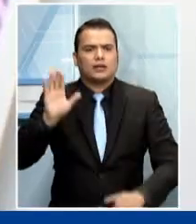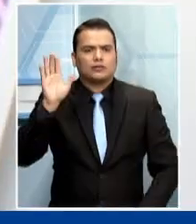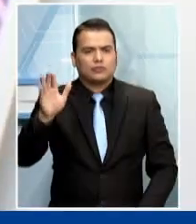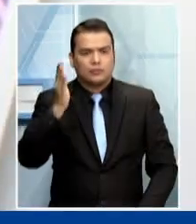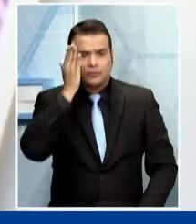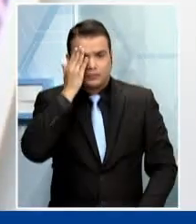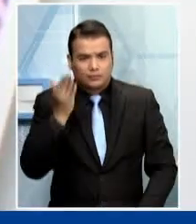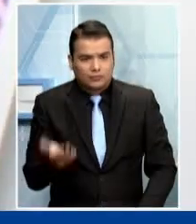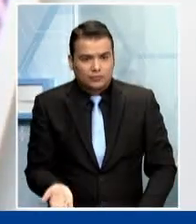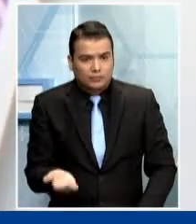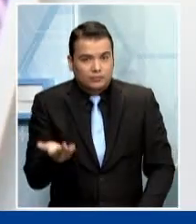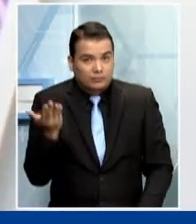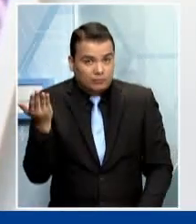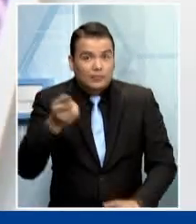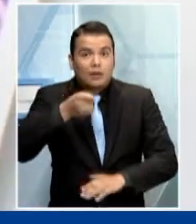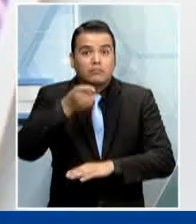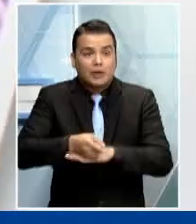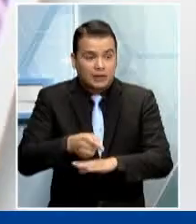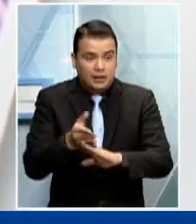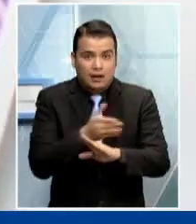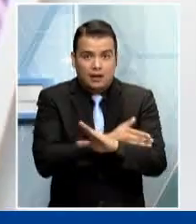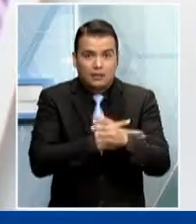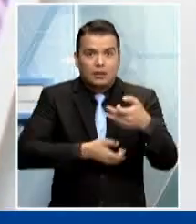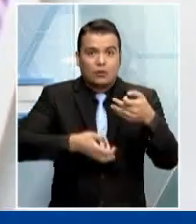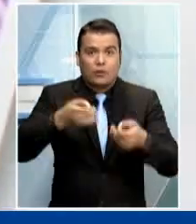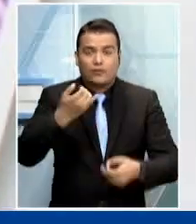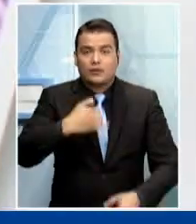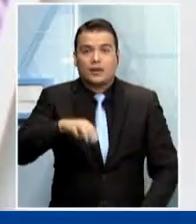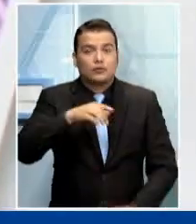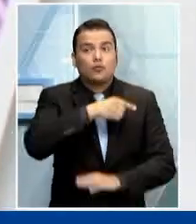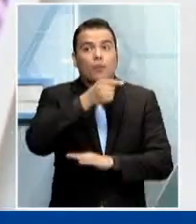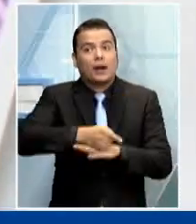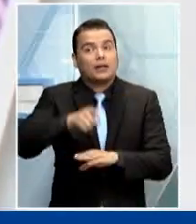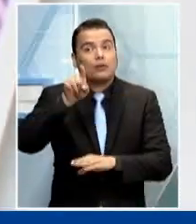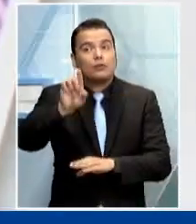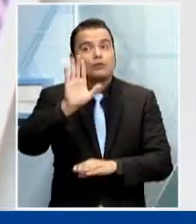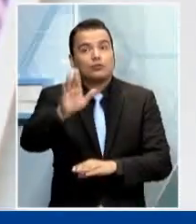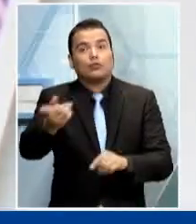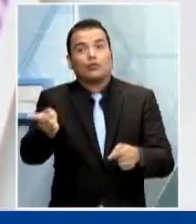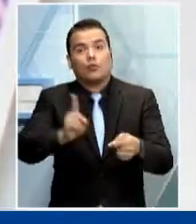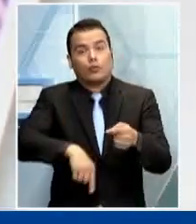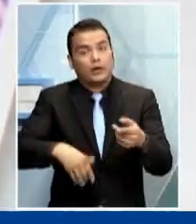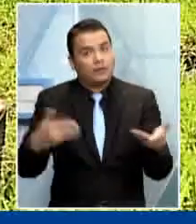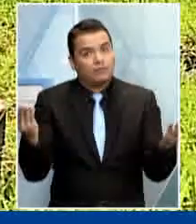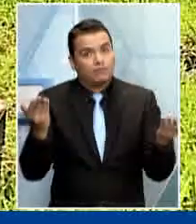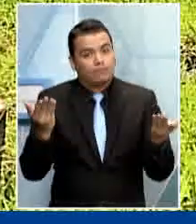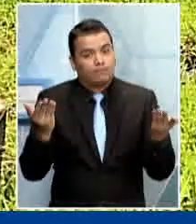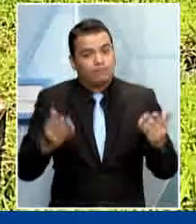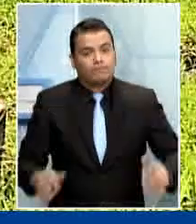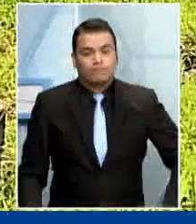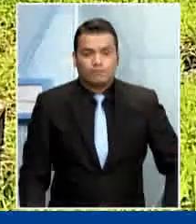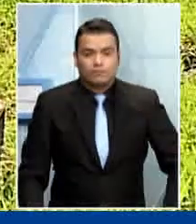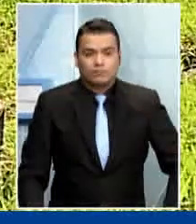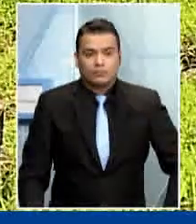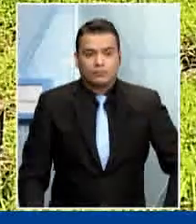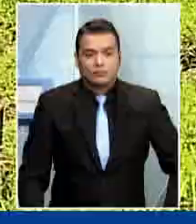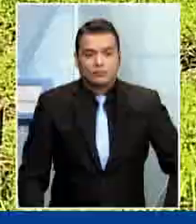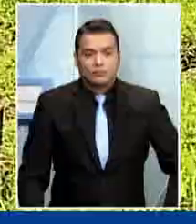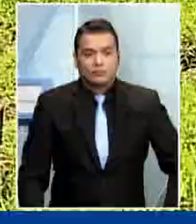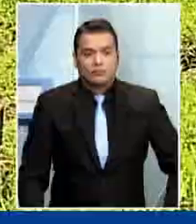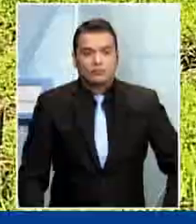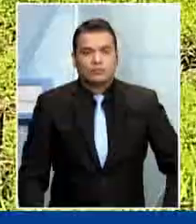cuenta que sobre esto pesa una medida cautelar de un juez de la república que ordena precisamente que se suspendan los obras